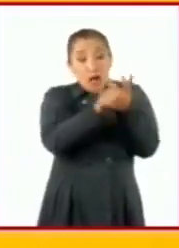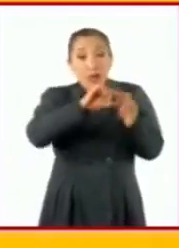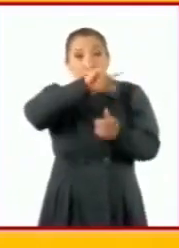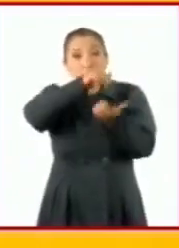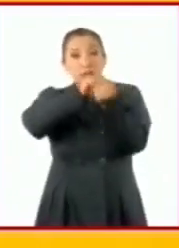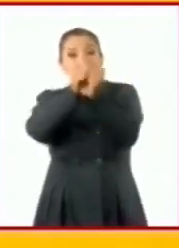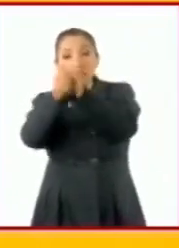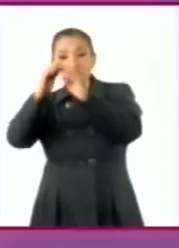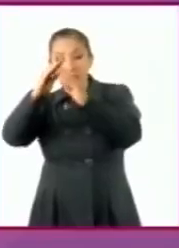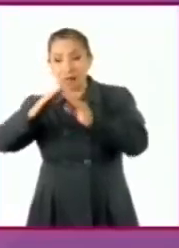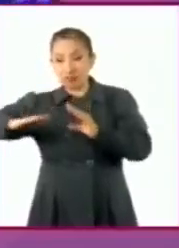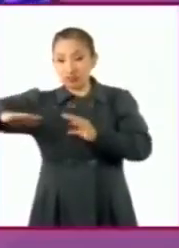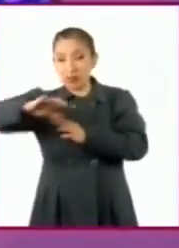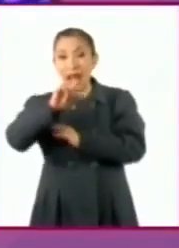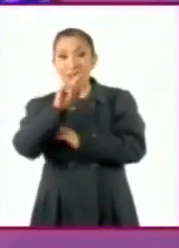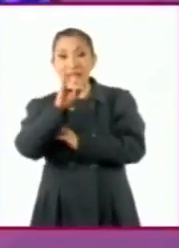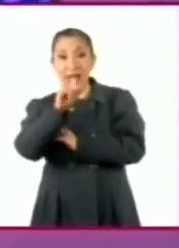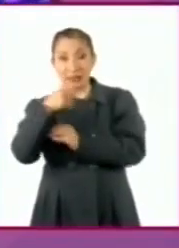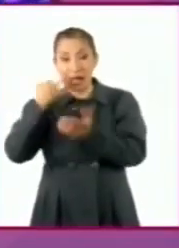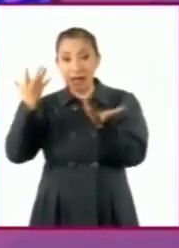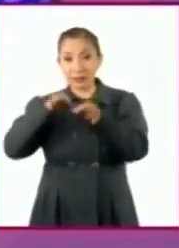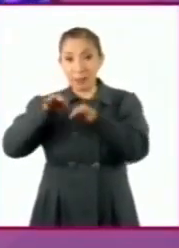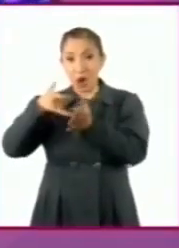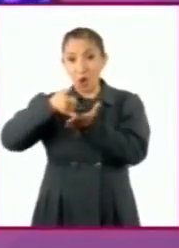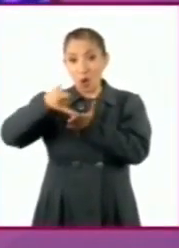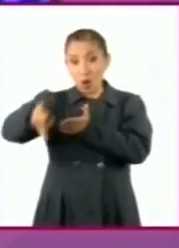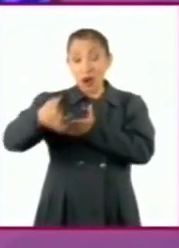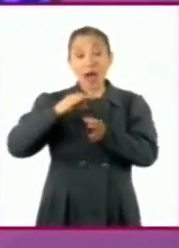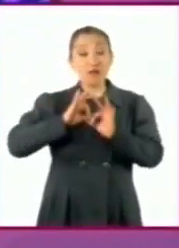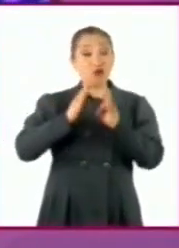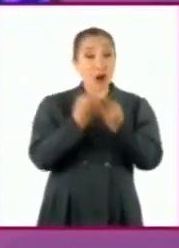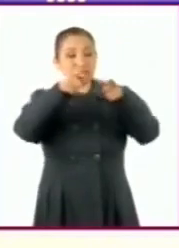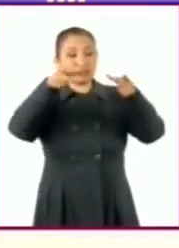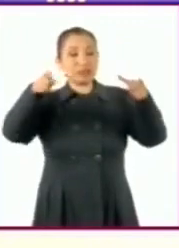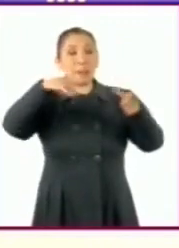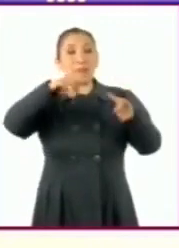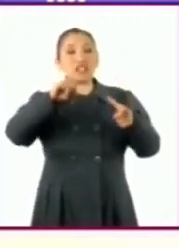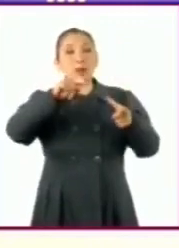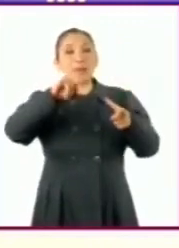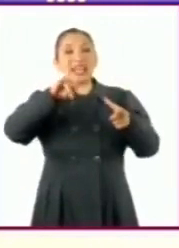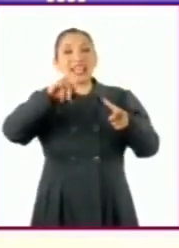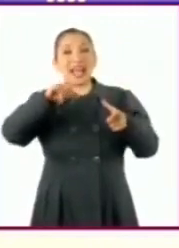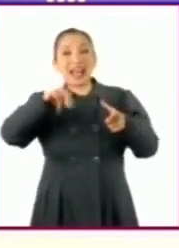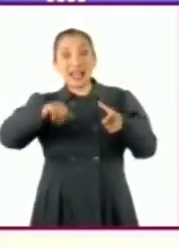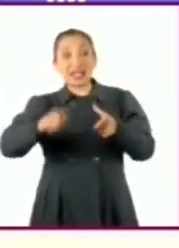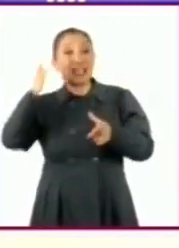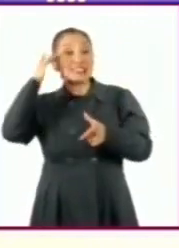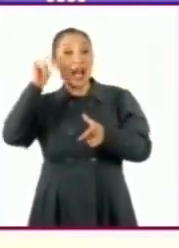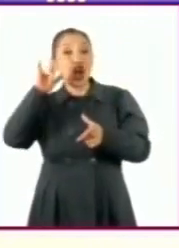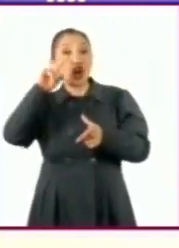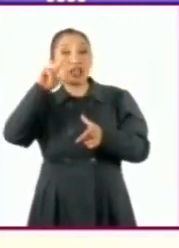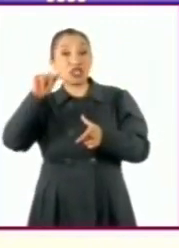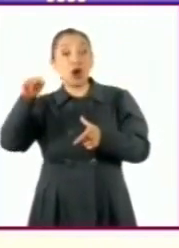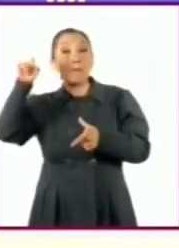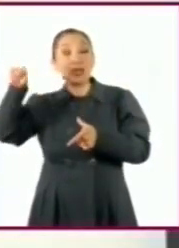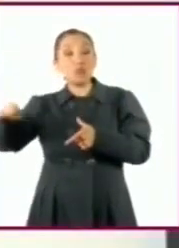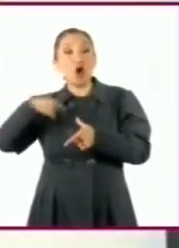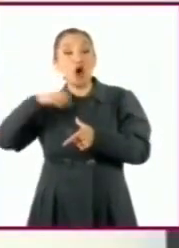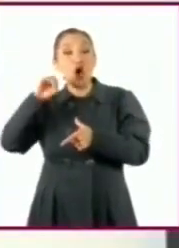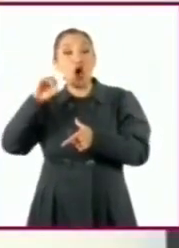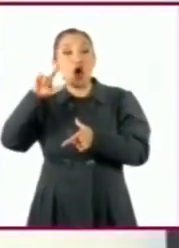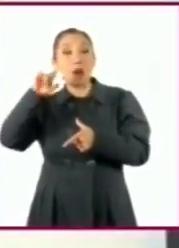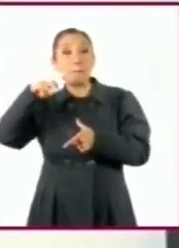su alimentación y de la evolución de las mismas poblaciones, y quizás conocer mejor las causas que llevaron a su extinción a